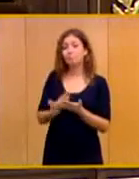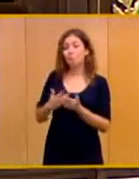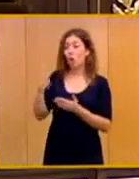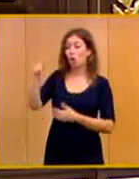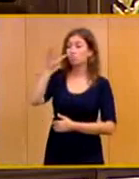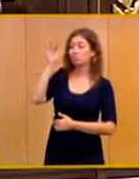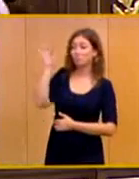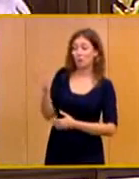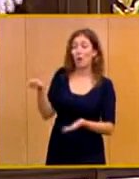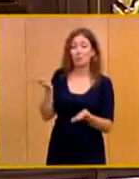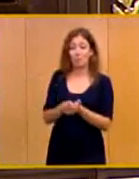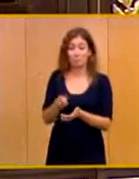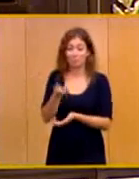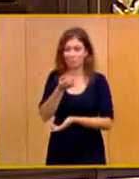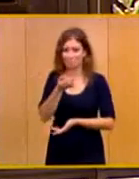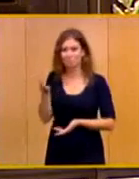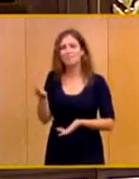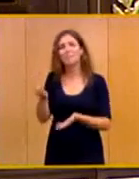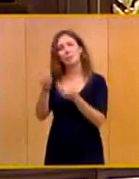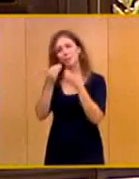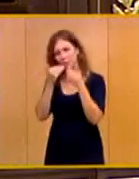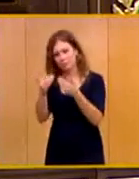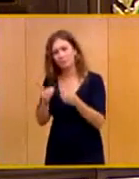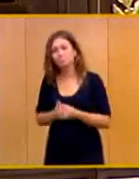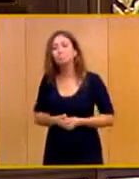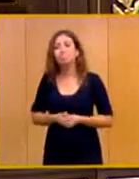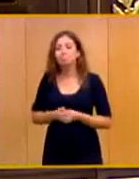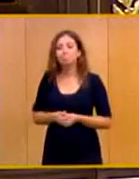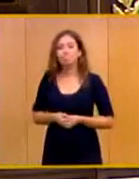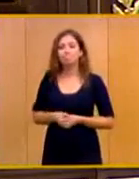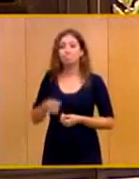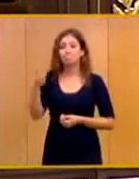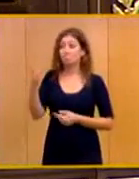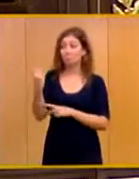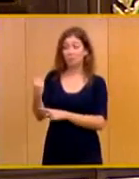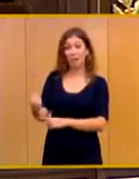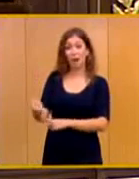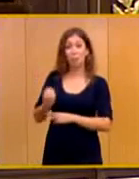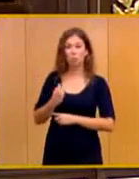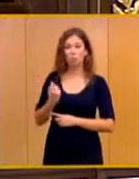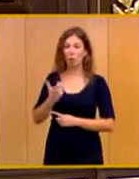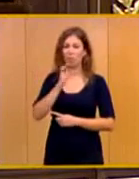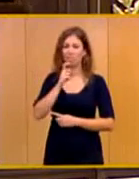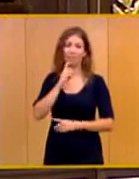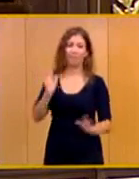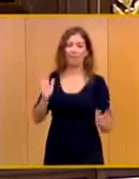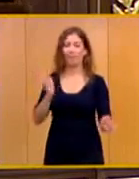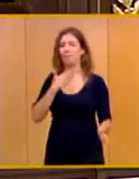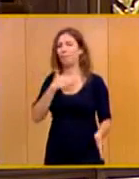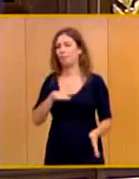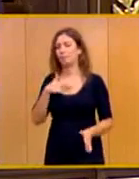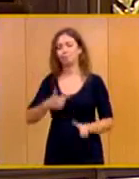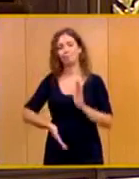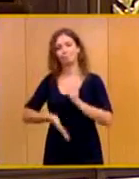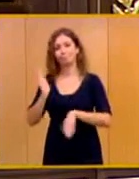manera muy elocuente, que por cierto se lo agradezco, es que usted, arrimar el hombro, si cuesta un poco, nada. Enseguida sale corriendo.